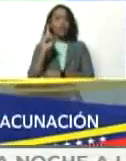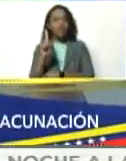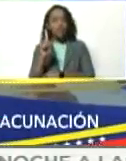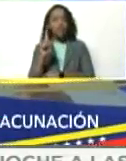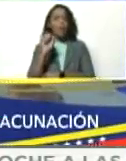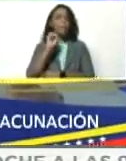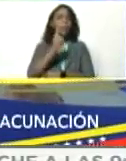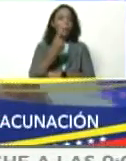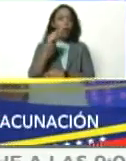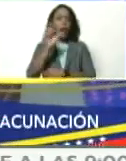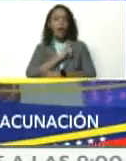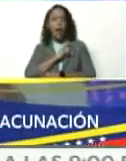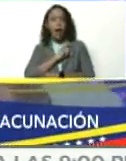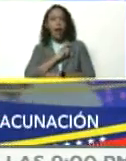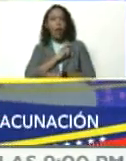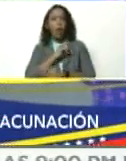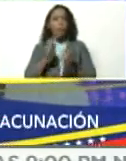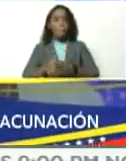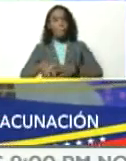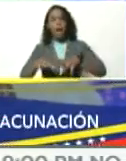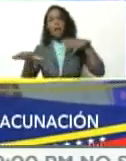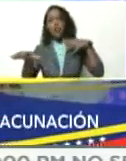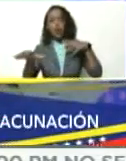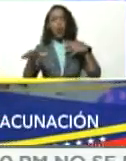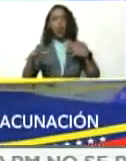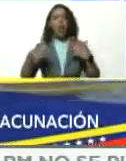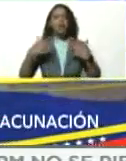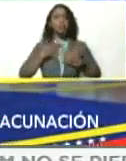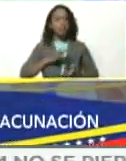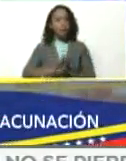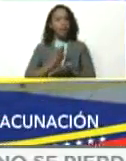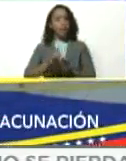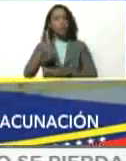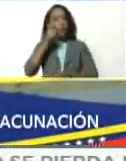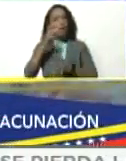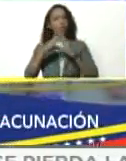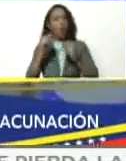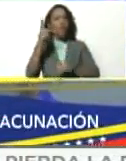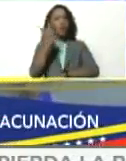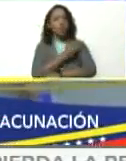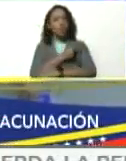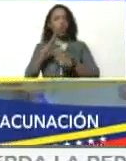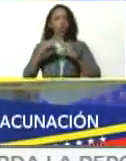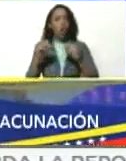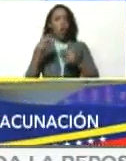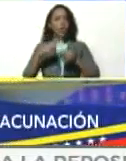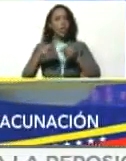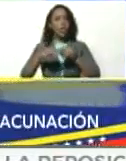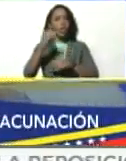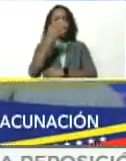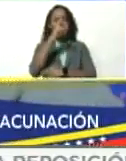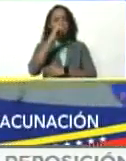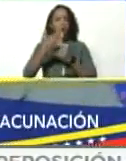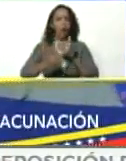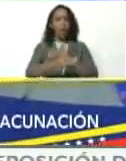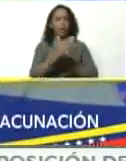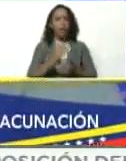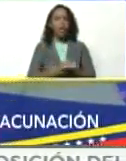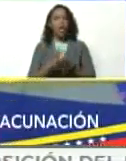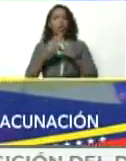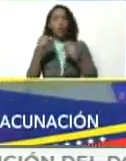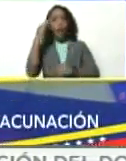1 de enero, el 2 de enero, con mayor tranquilidad, mayor seguridad, todos vacunados. Todos los niños de 3 años en adelante, toda